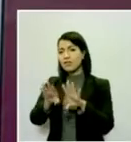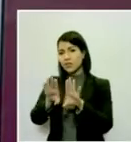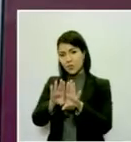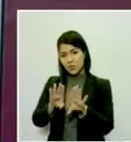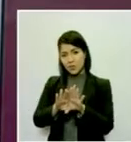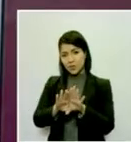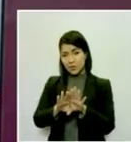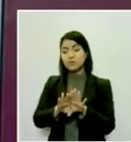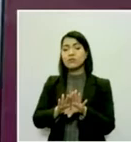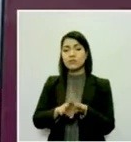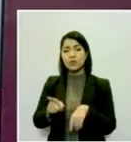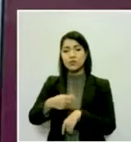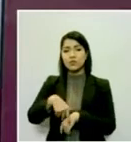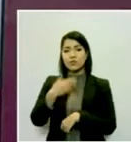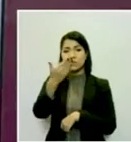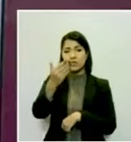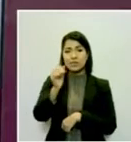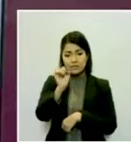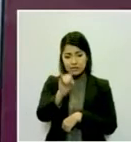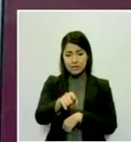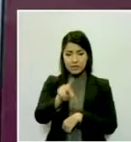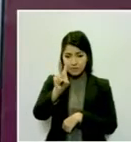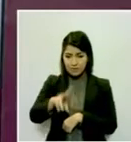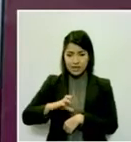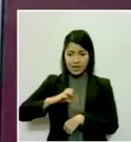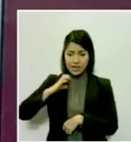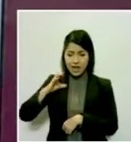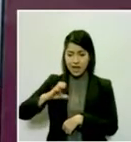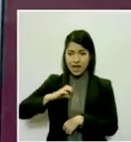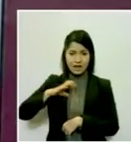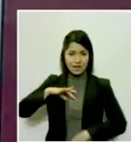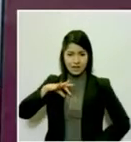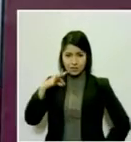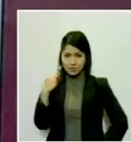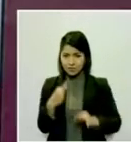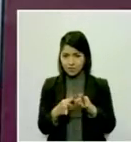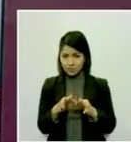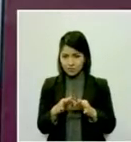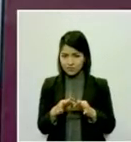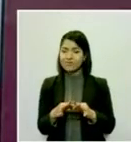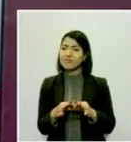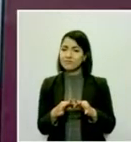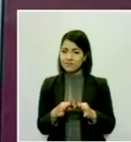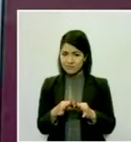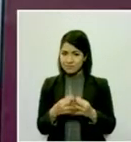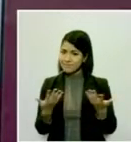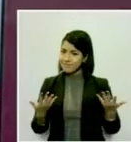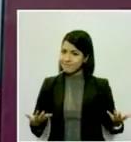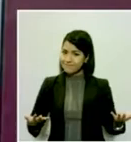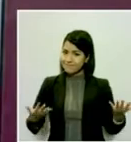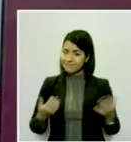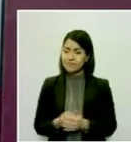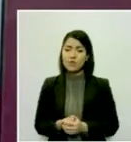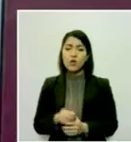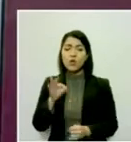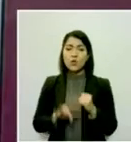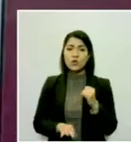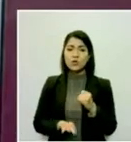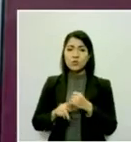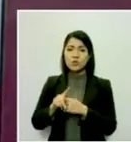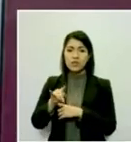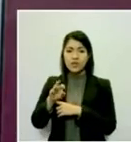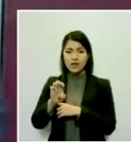y sí estamos pidiendo que la calidad sea la calidad solicitada, la calidad suficiente, ¿sí? Y para la maestra